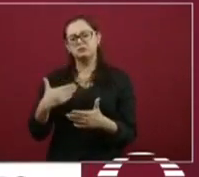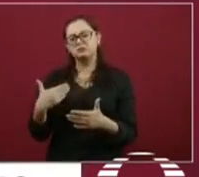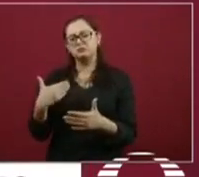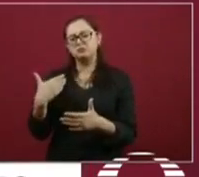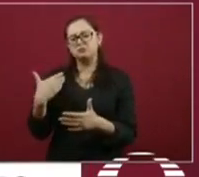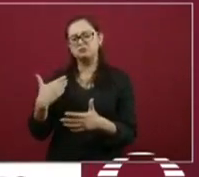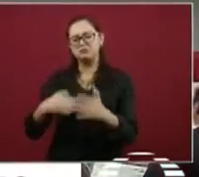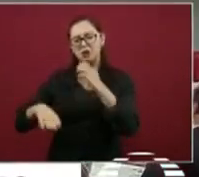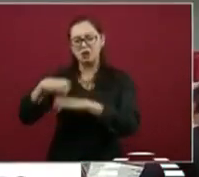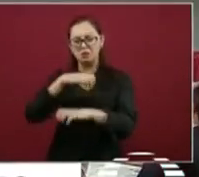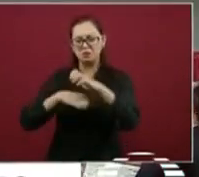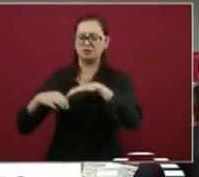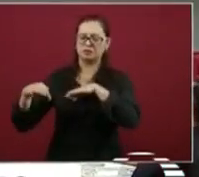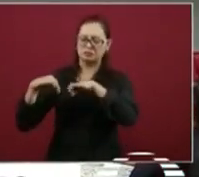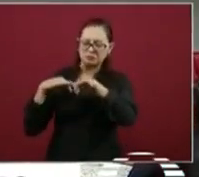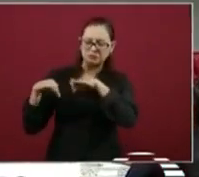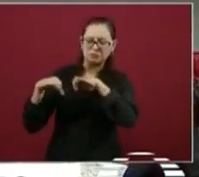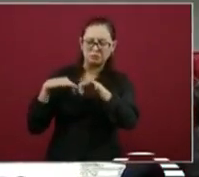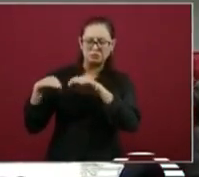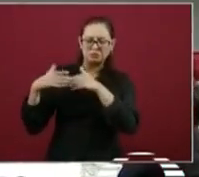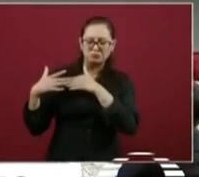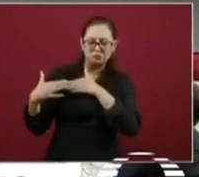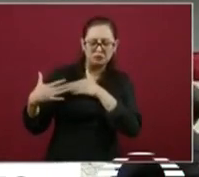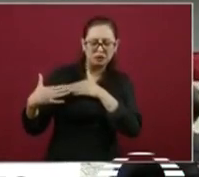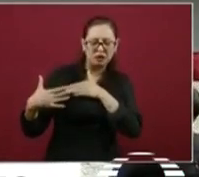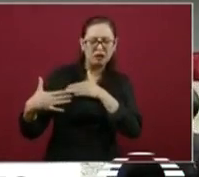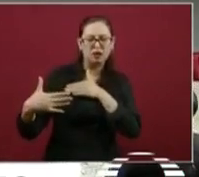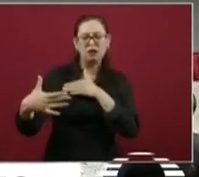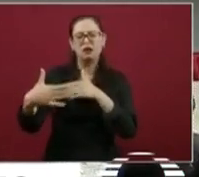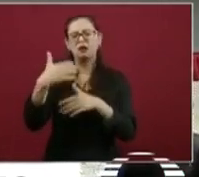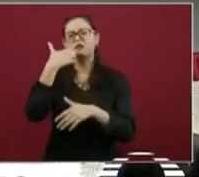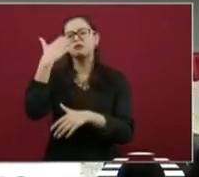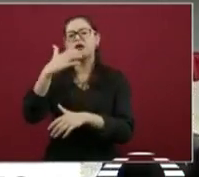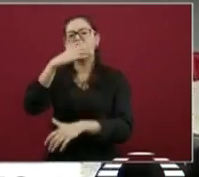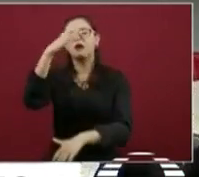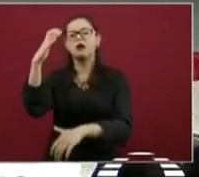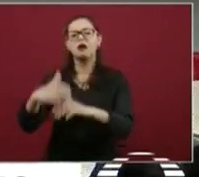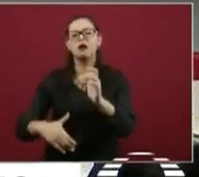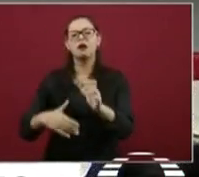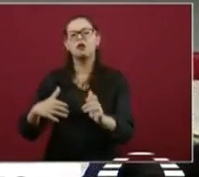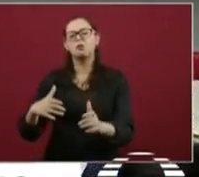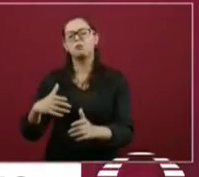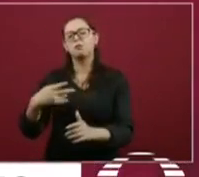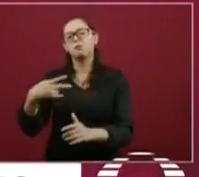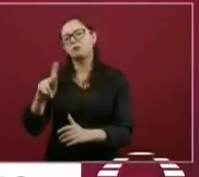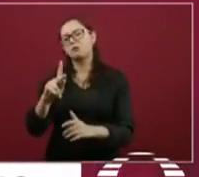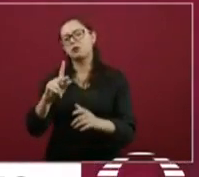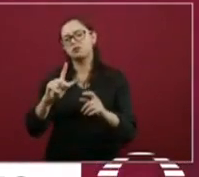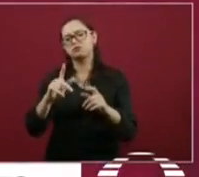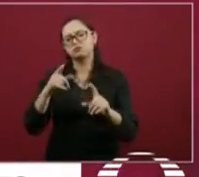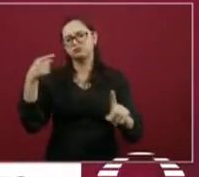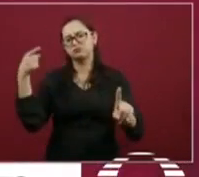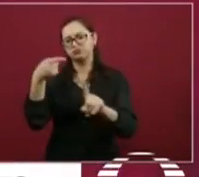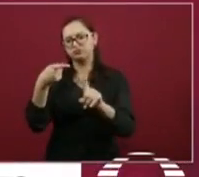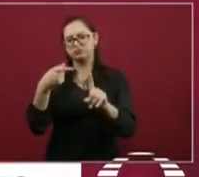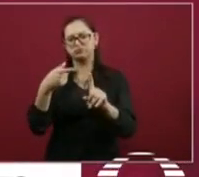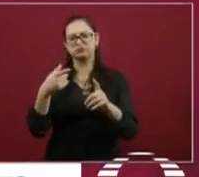y ayudando al crecimiento económico y al bienestar